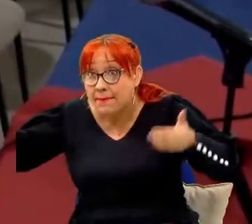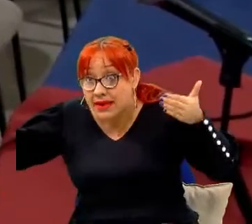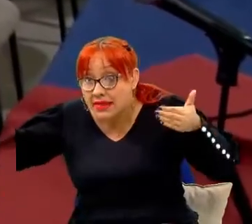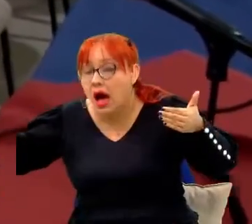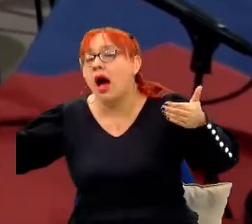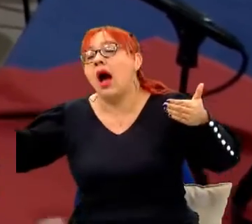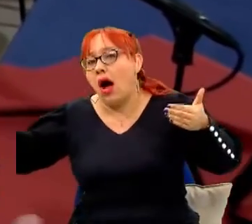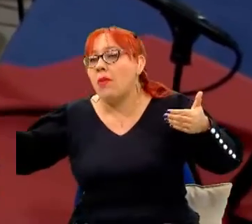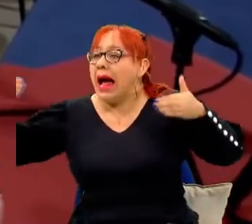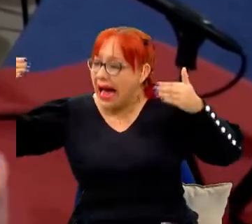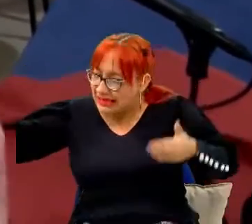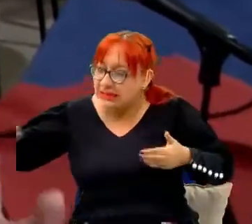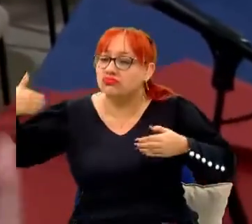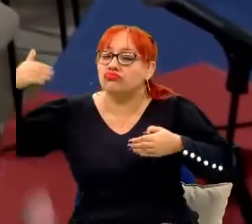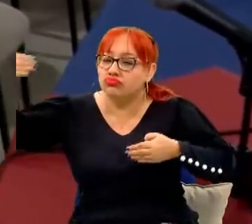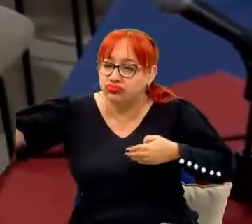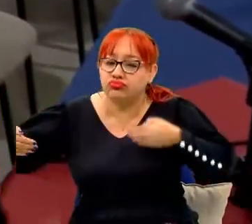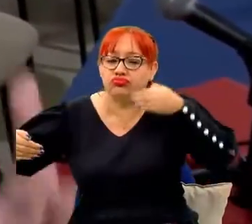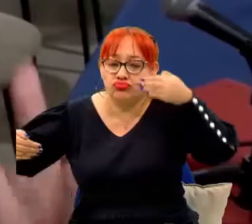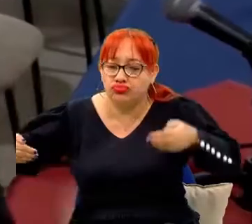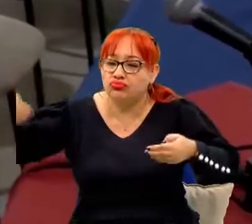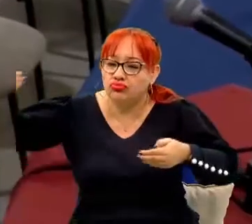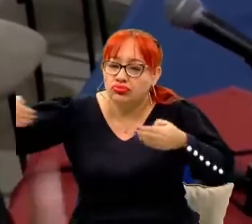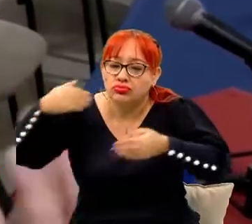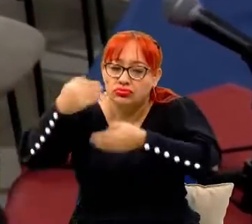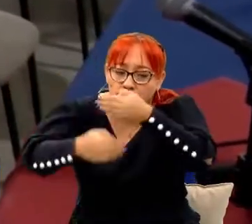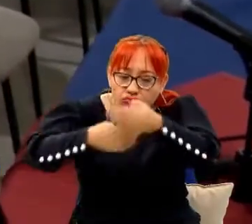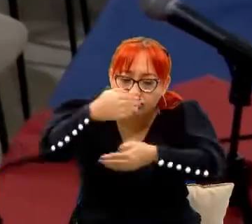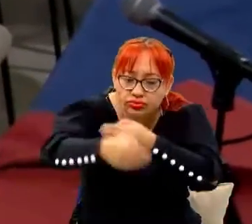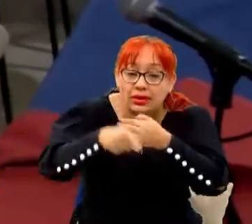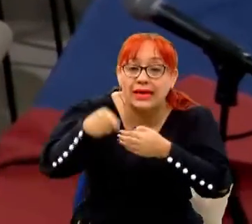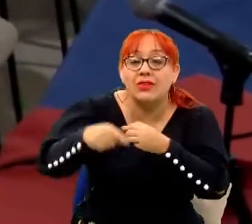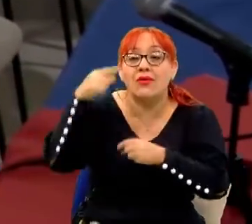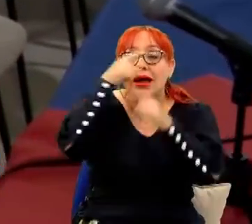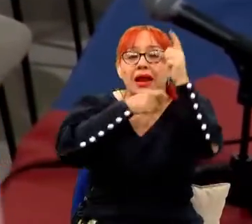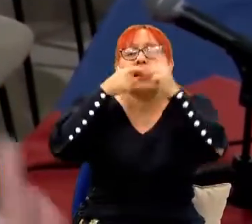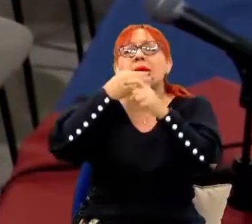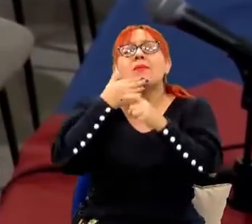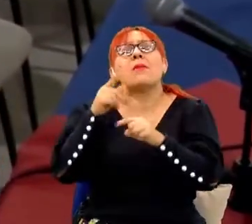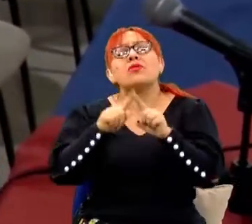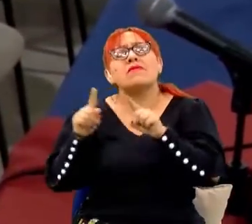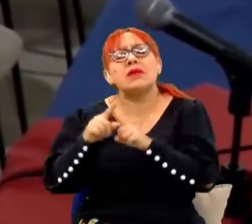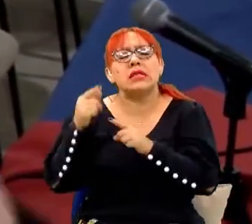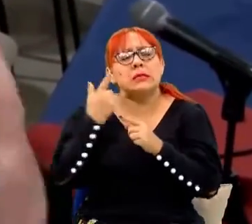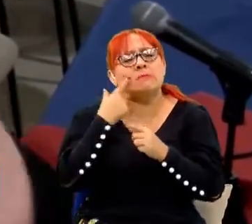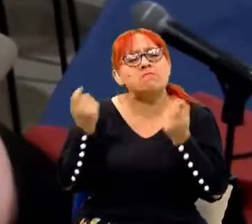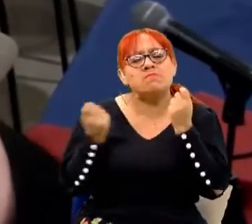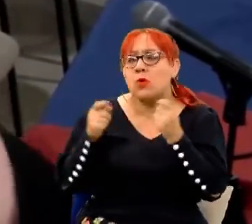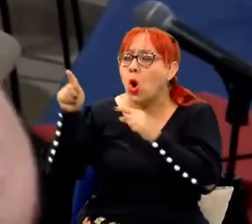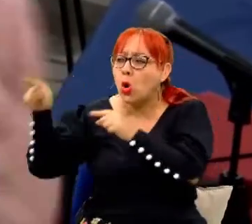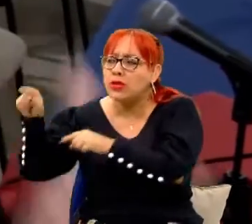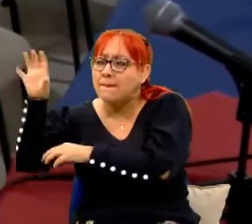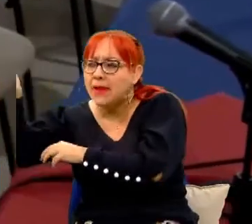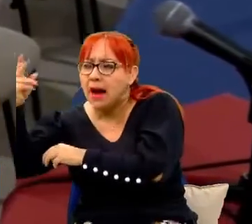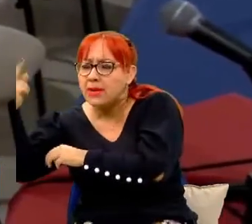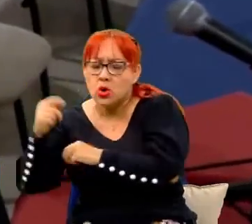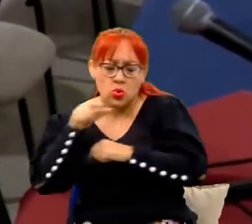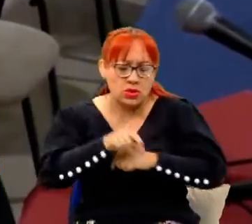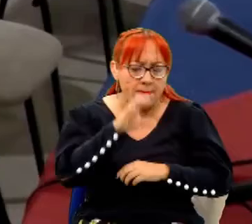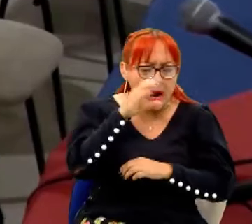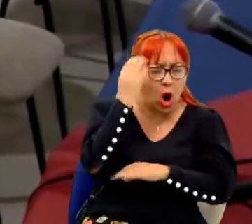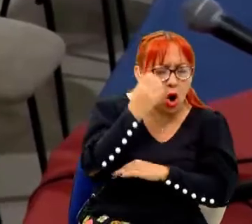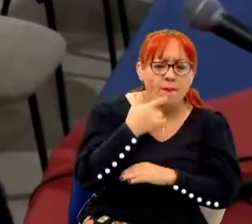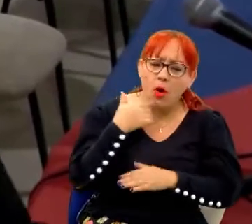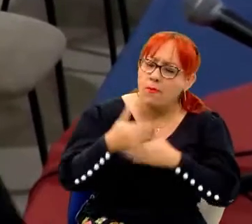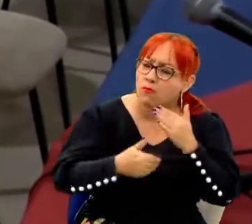empieza justamente un proceso de analizar cuáles son las ventajas competitivas de ambos países. Hay un trabajo que